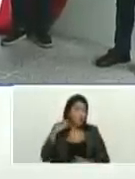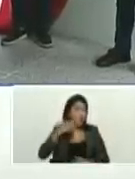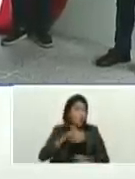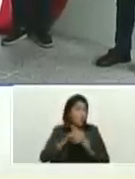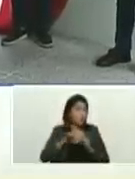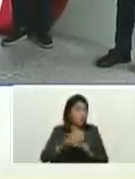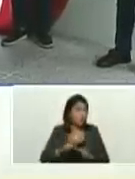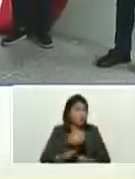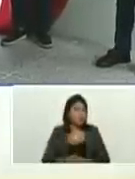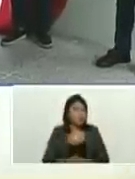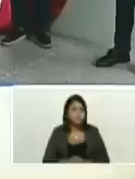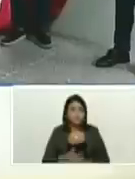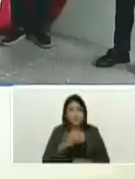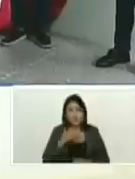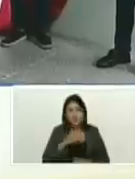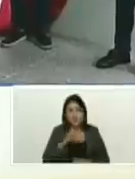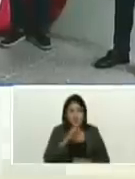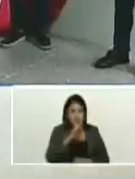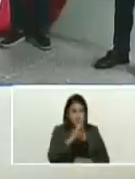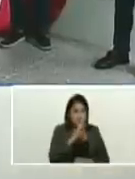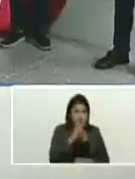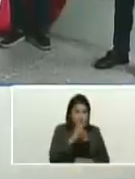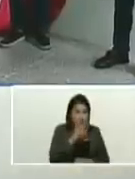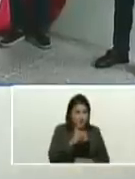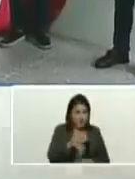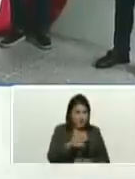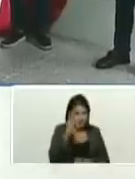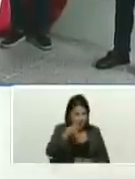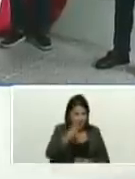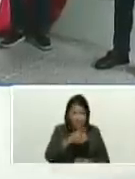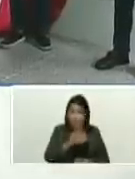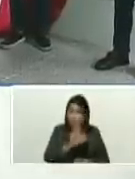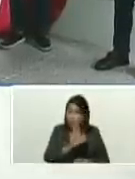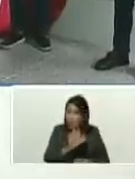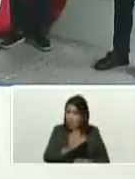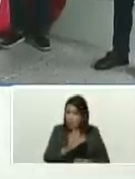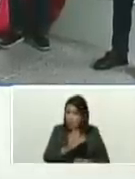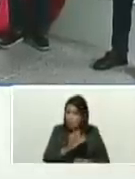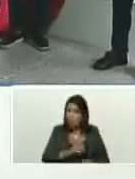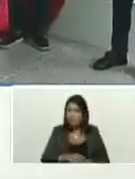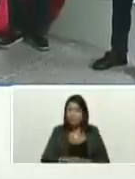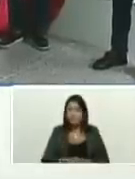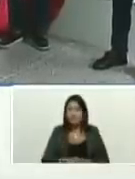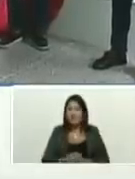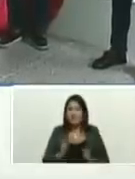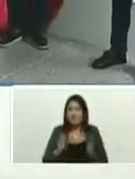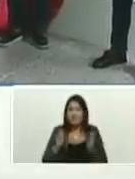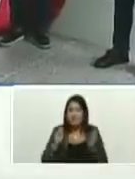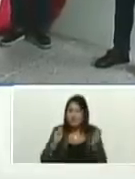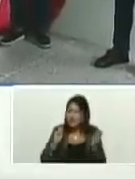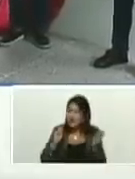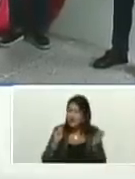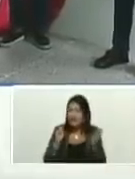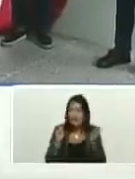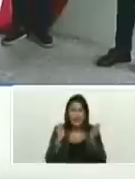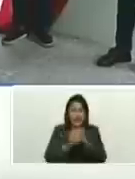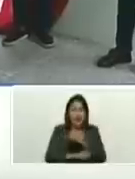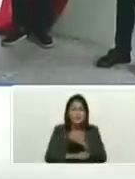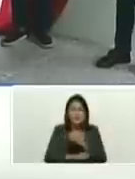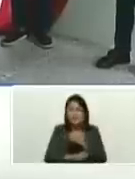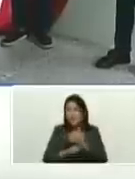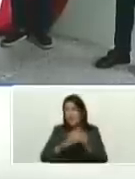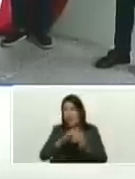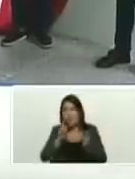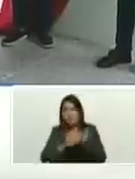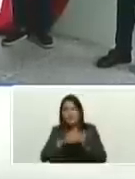No fue un simple cambio de rostros que hubo en la presidencia ni en el poder. Fue un cambio de historia, fue